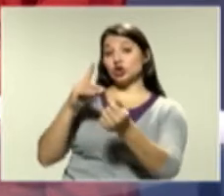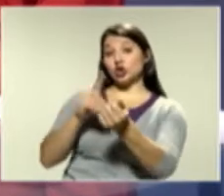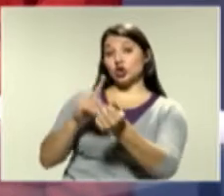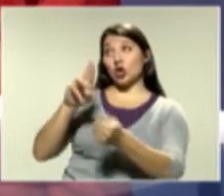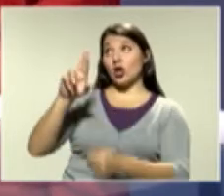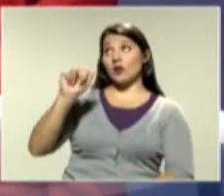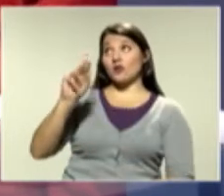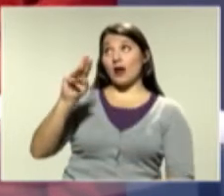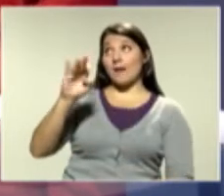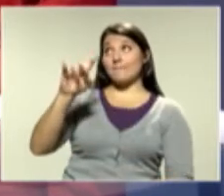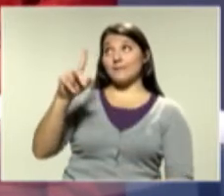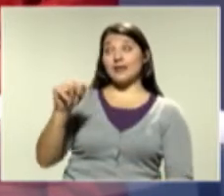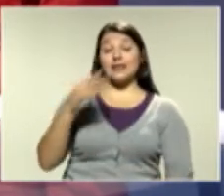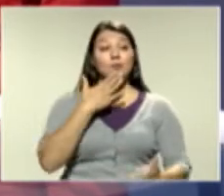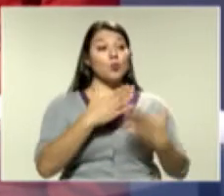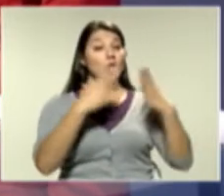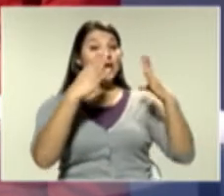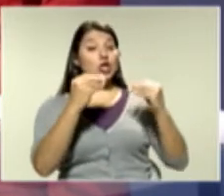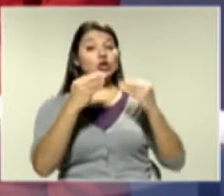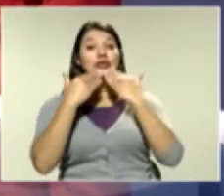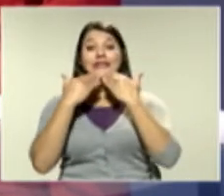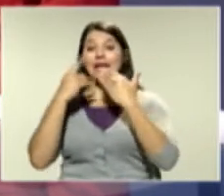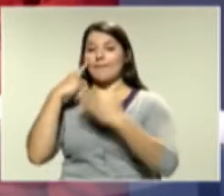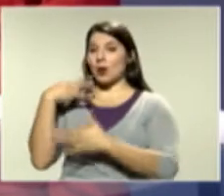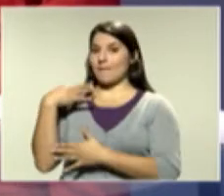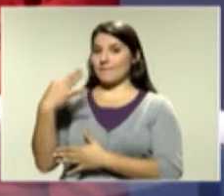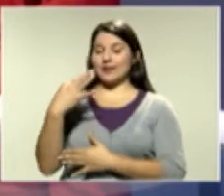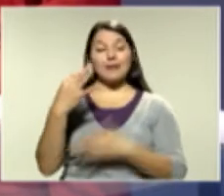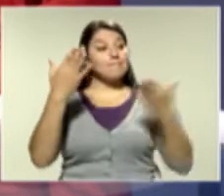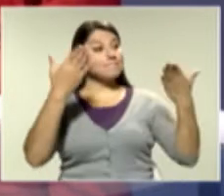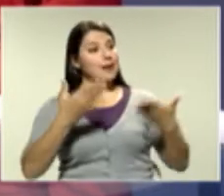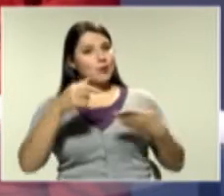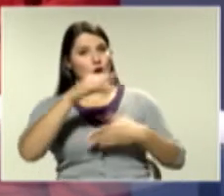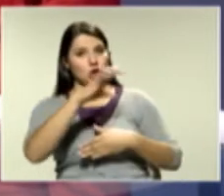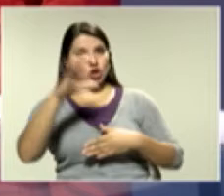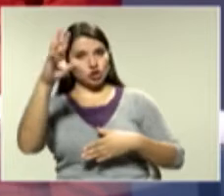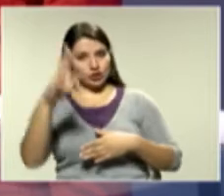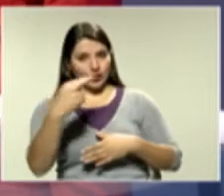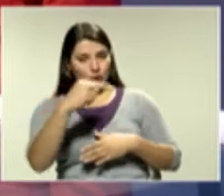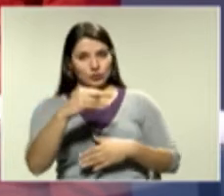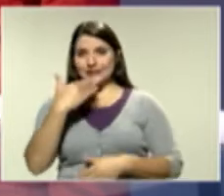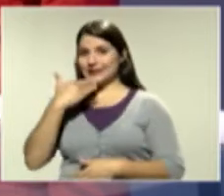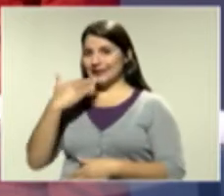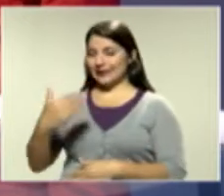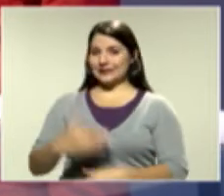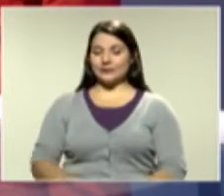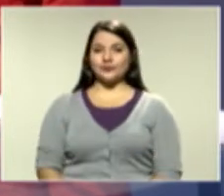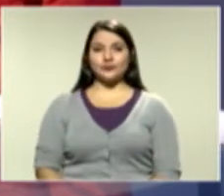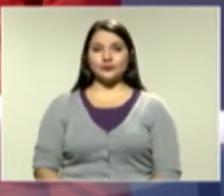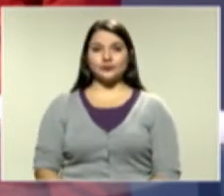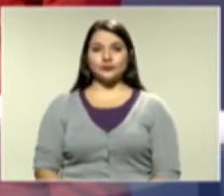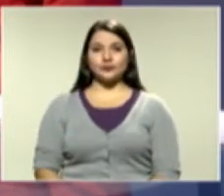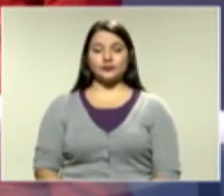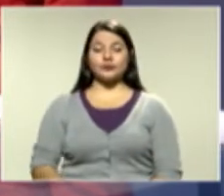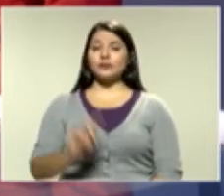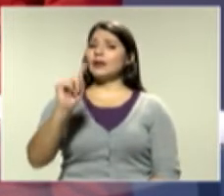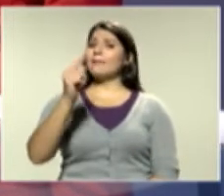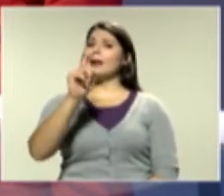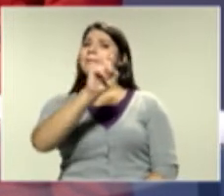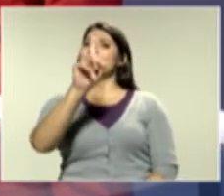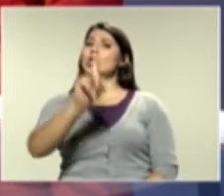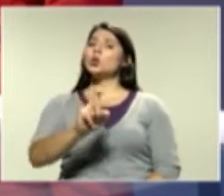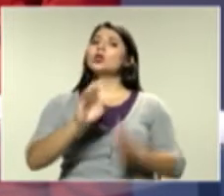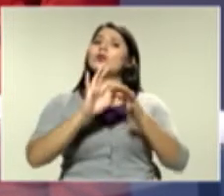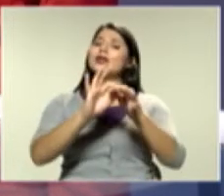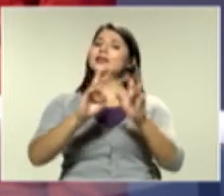noches, muchas gracias por la invitación. Bienvenido al set de Costa Rica Noticias. Gracias. Una primera pregunta sobre el